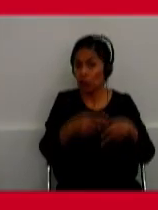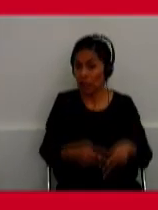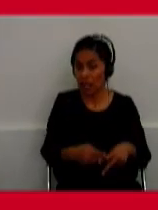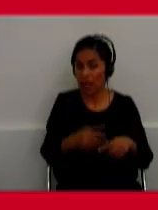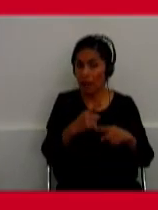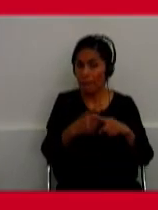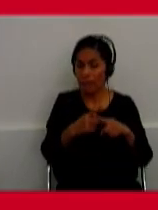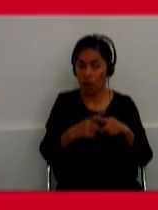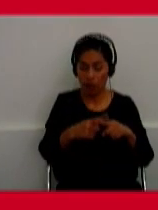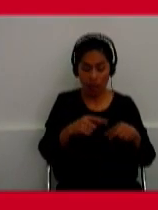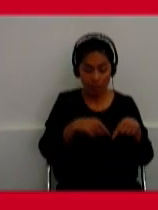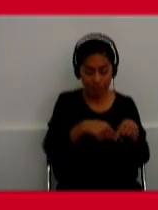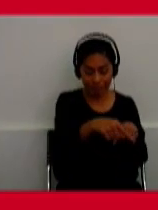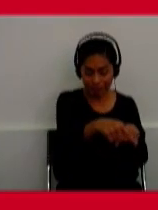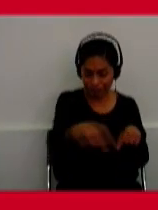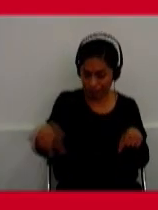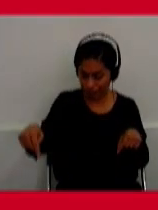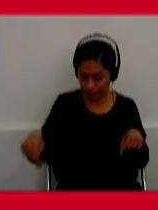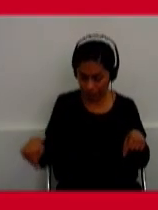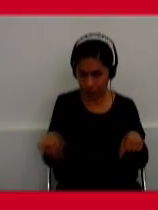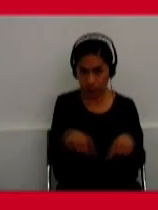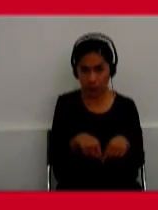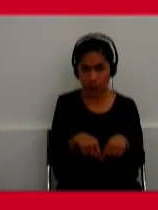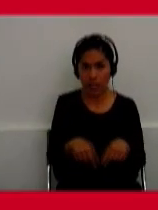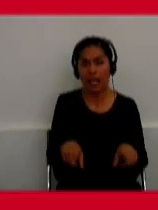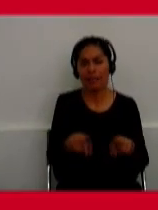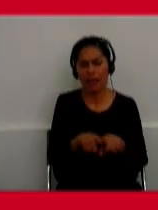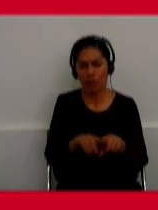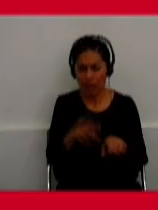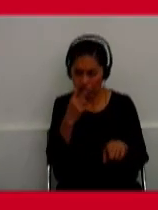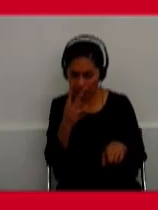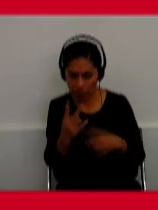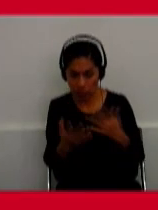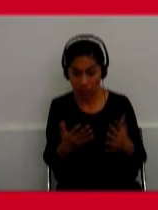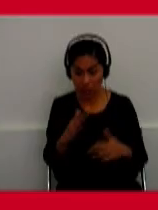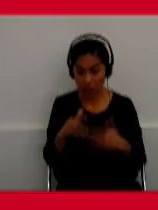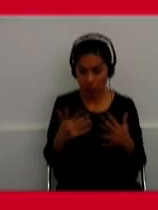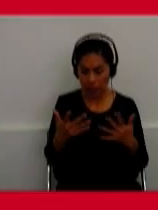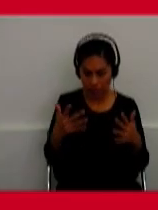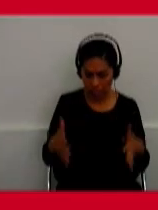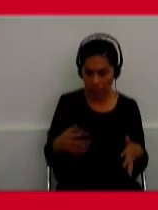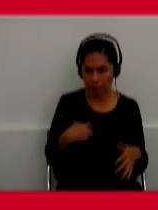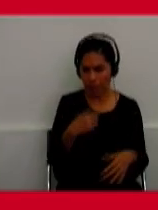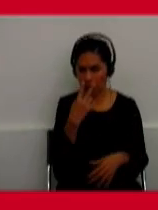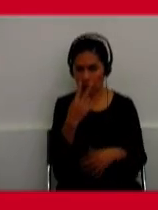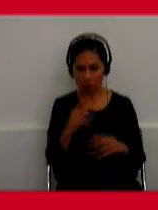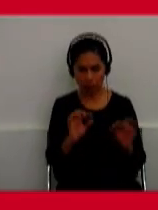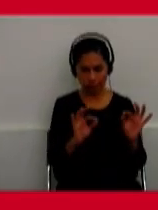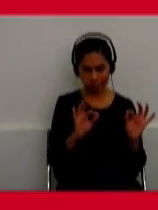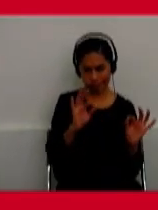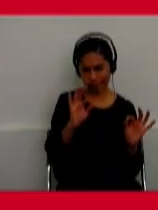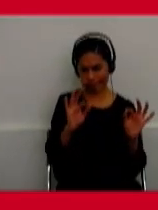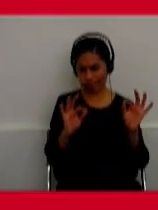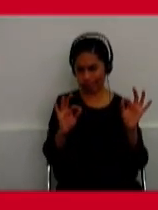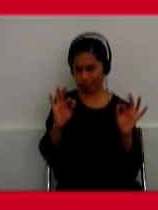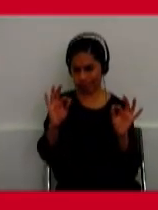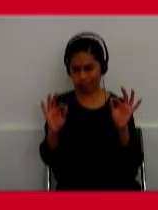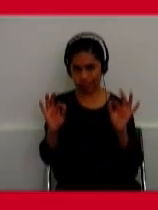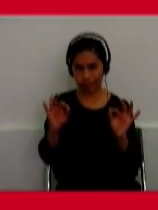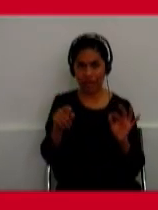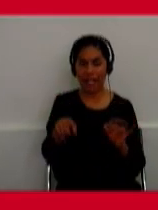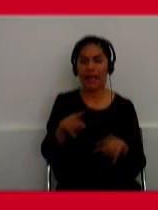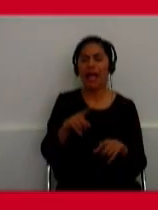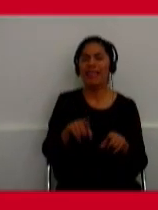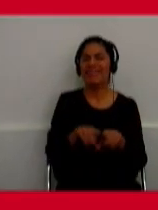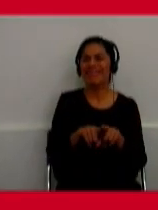cuadrado, que es el área unitaria para después dimensionarlo a escala. Entonces, lo que hacemos básicamente es ver aquí, de acuerdo al